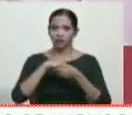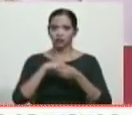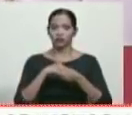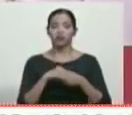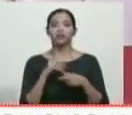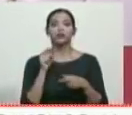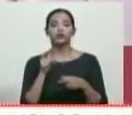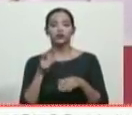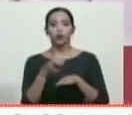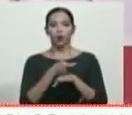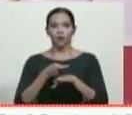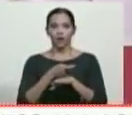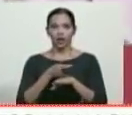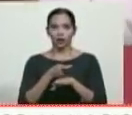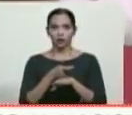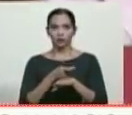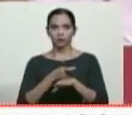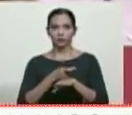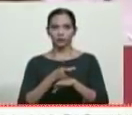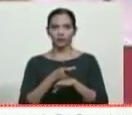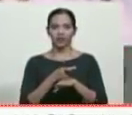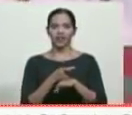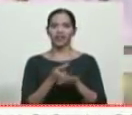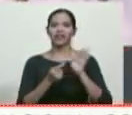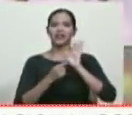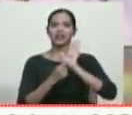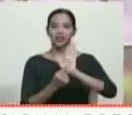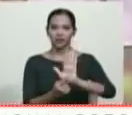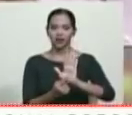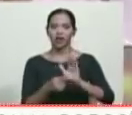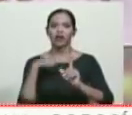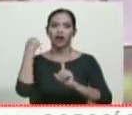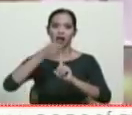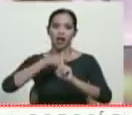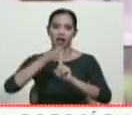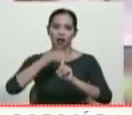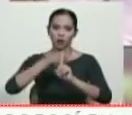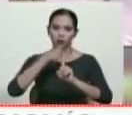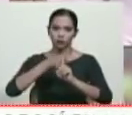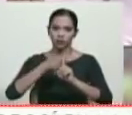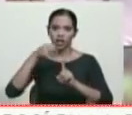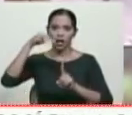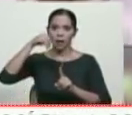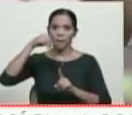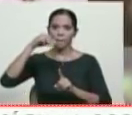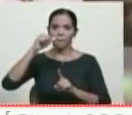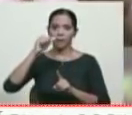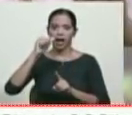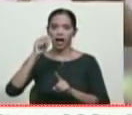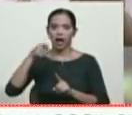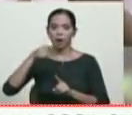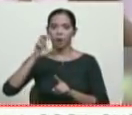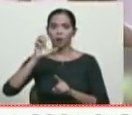dentro de su gobierno, identificando a la lucha mapuche como terrorismo. Y